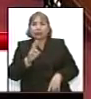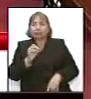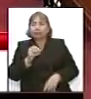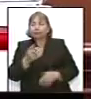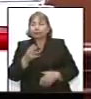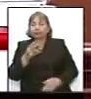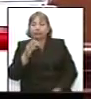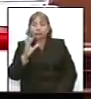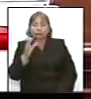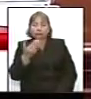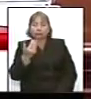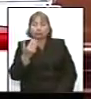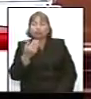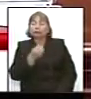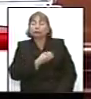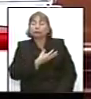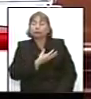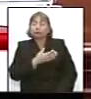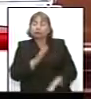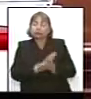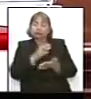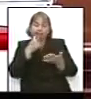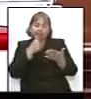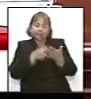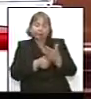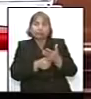Lima, 15 de mayo de 2019, oficio